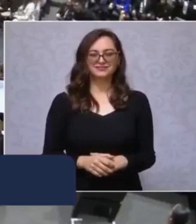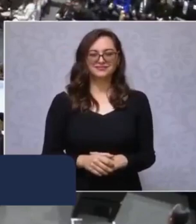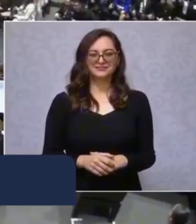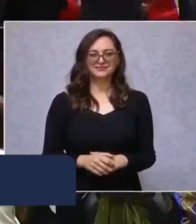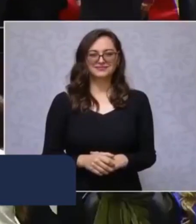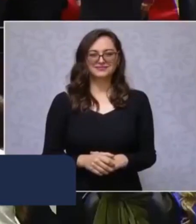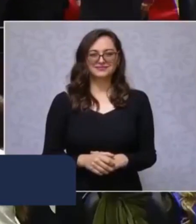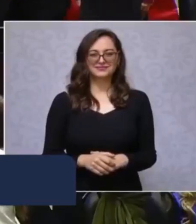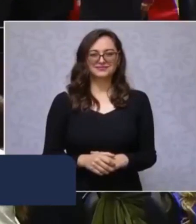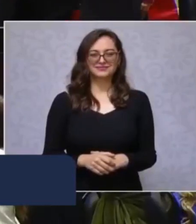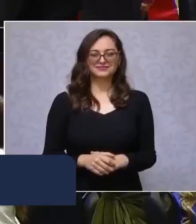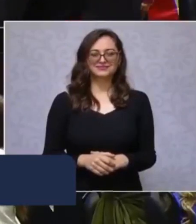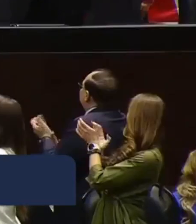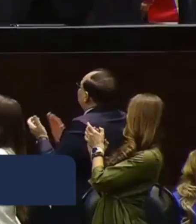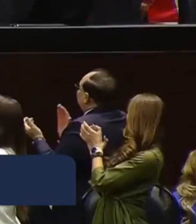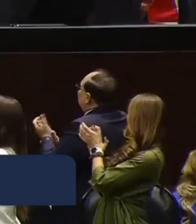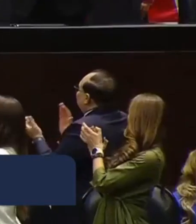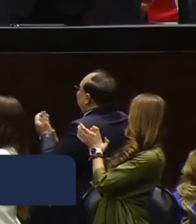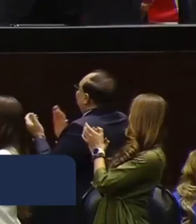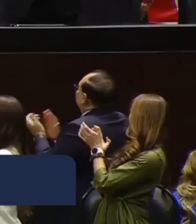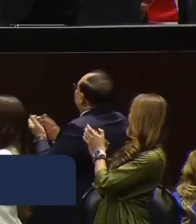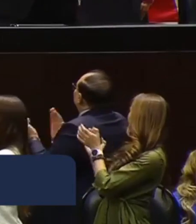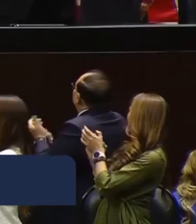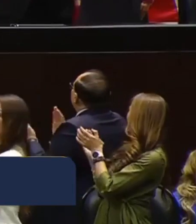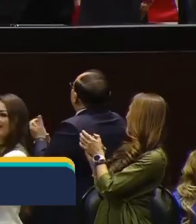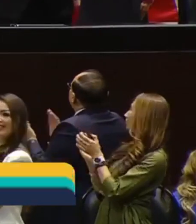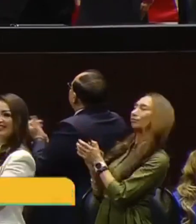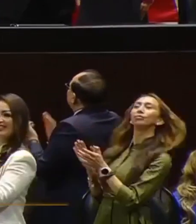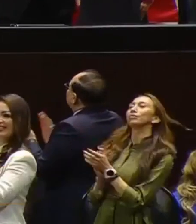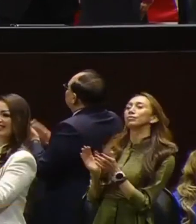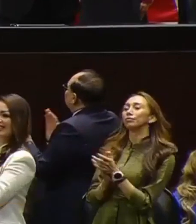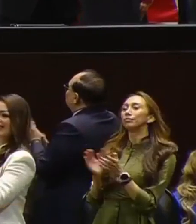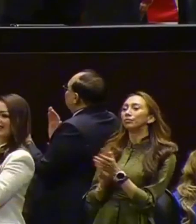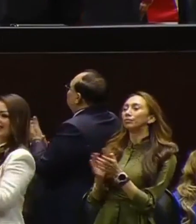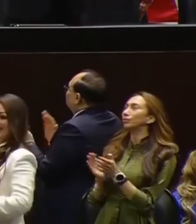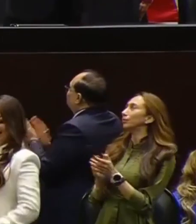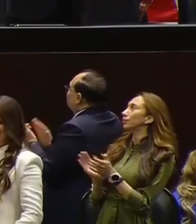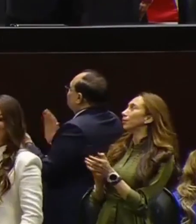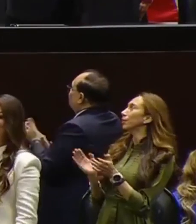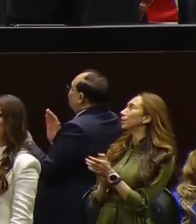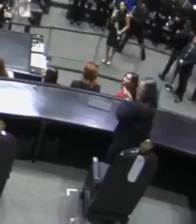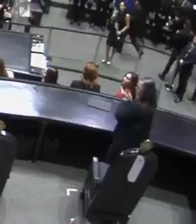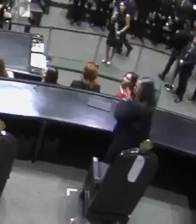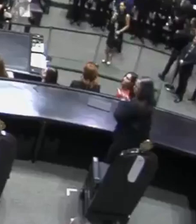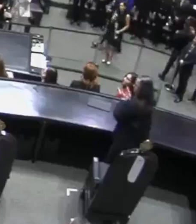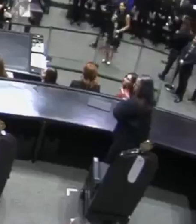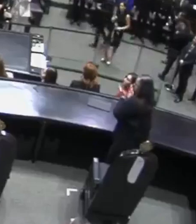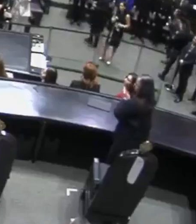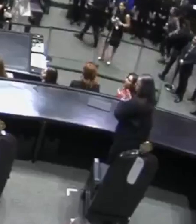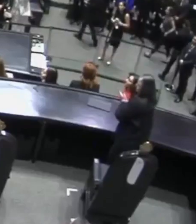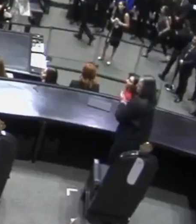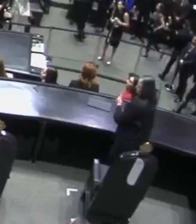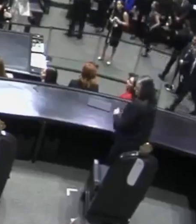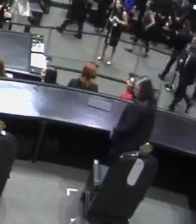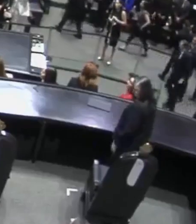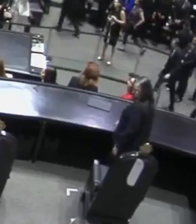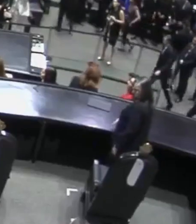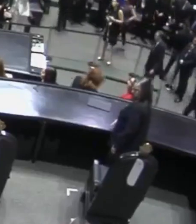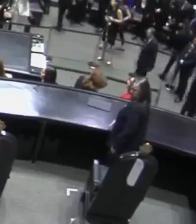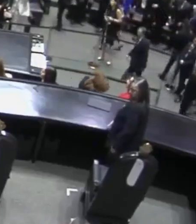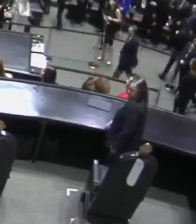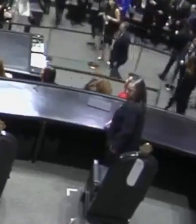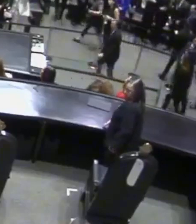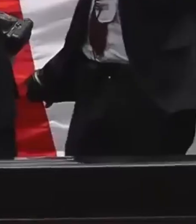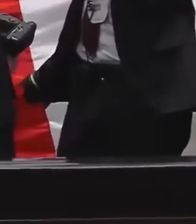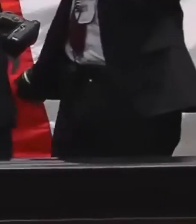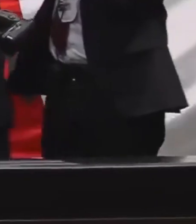de la Ciudad de México y finalmente presidenta. Fue la mañana de este 1 de octubre cuando Claudia Sheinbaum rindió protesta ante el Congreso de la Unión,